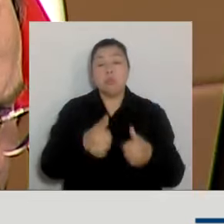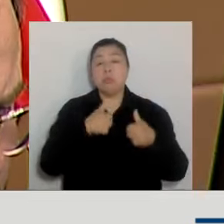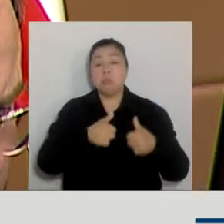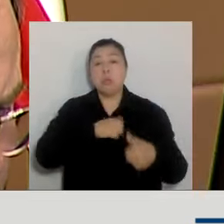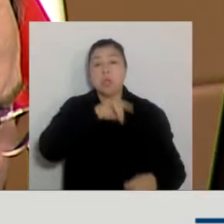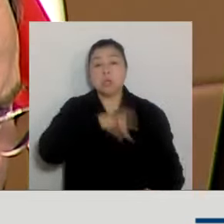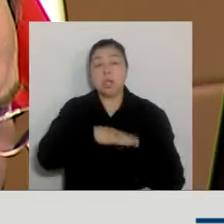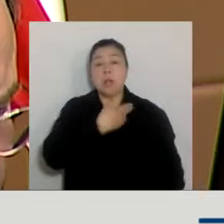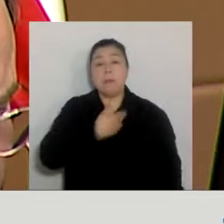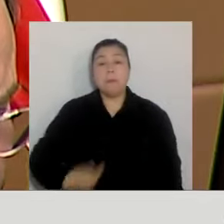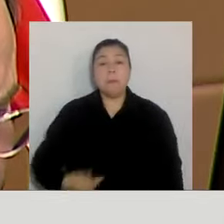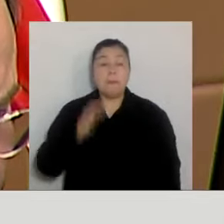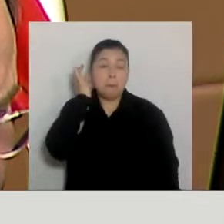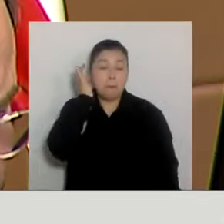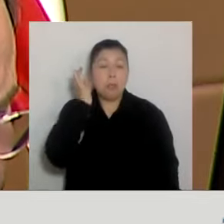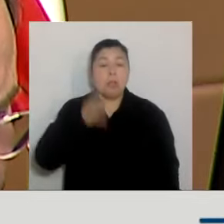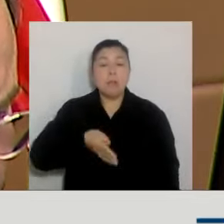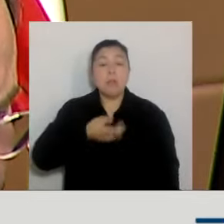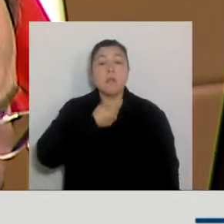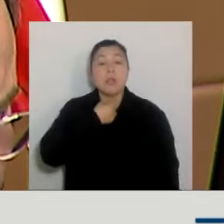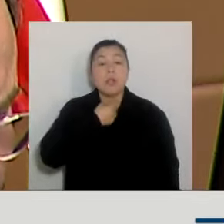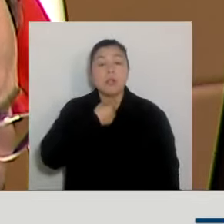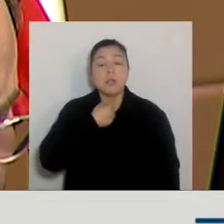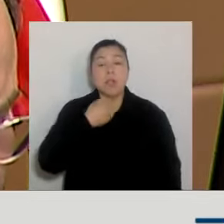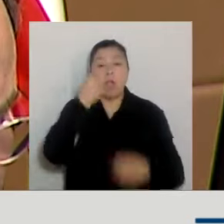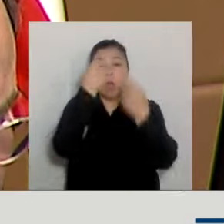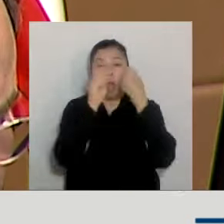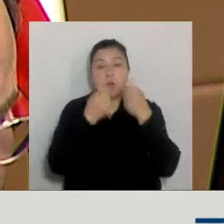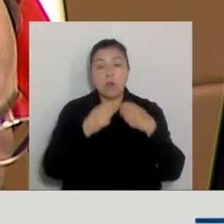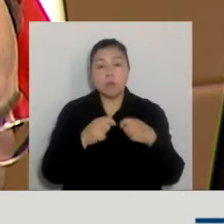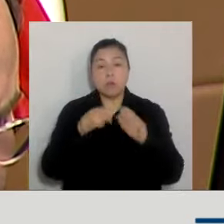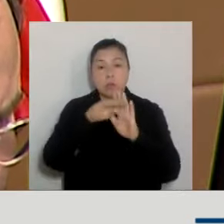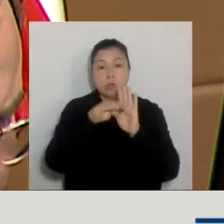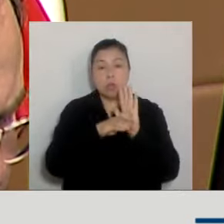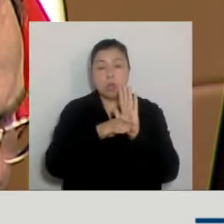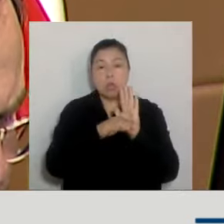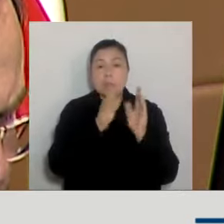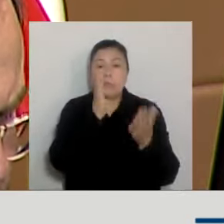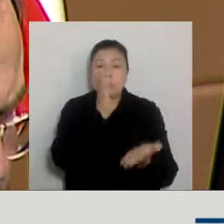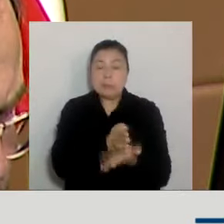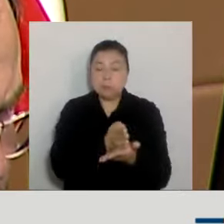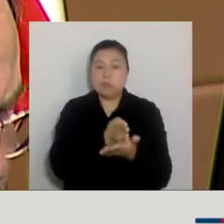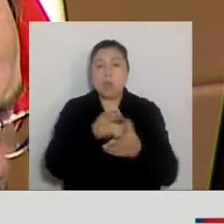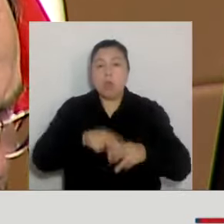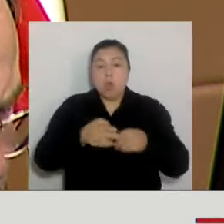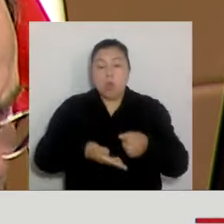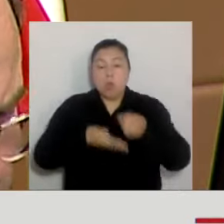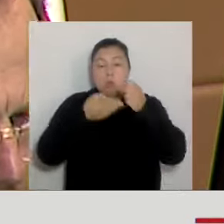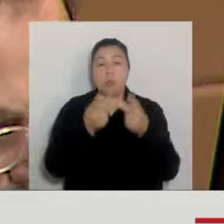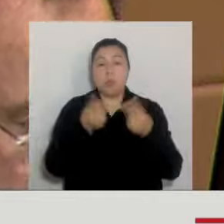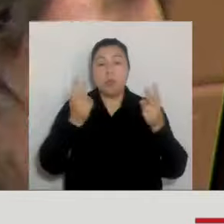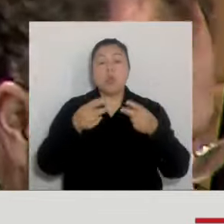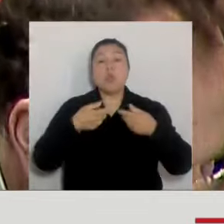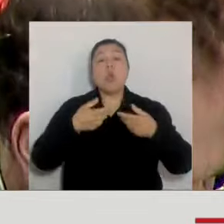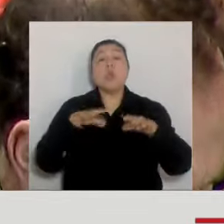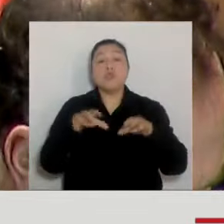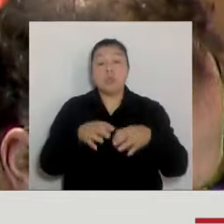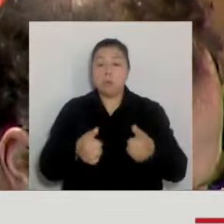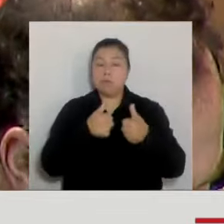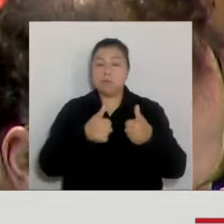presidenta debemos garantizar que Las evaluaciones de los programas sean rigurosas y que los recursos públicos se utilicen de manera eficiente yo